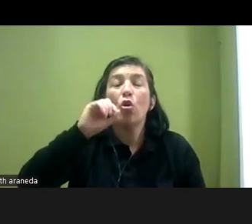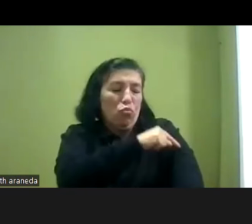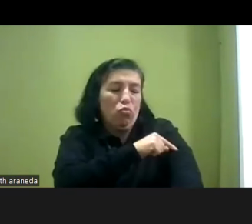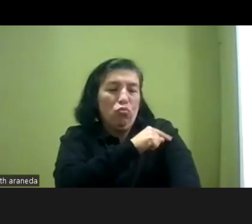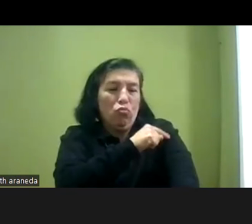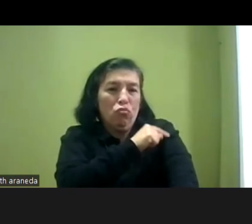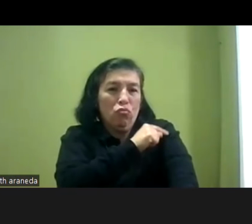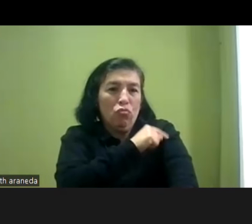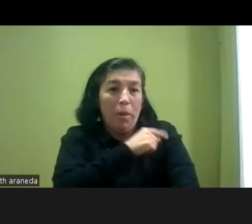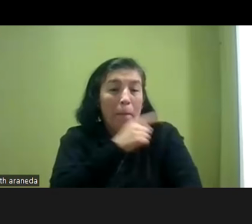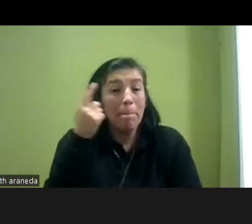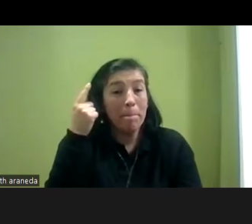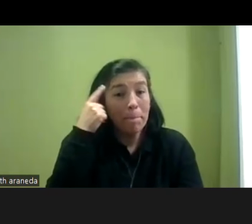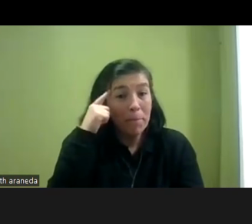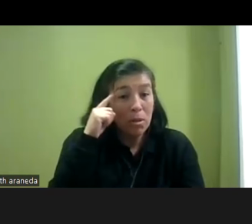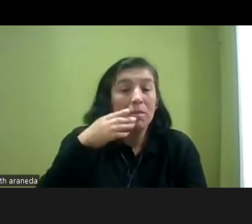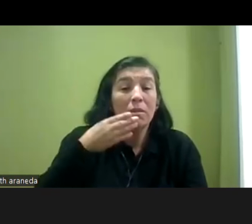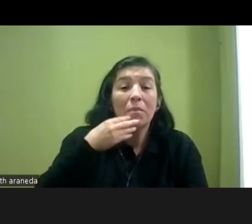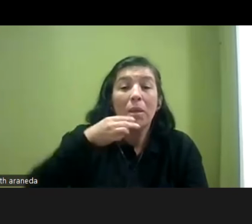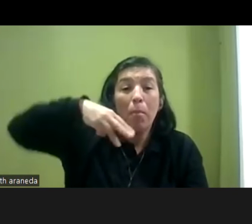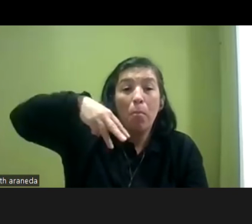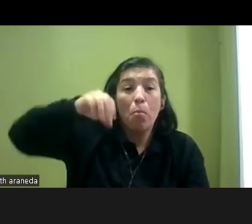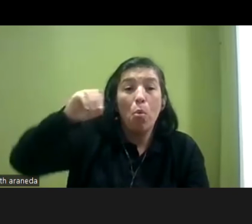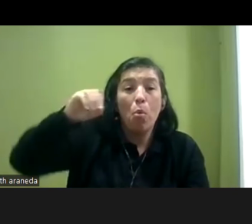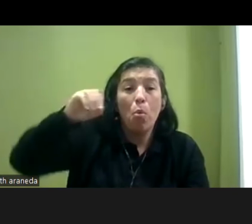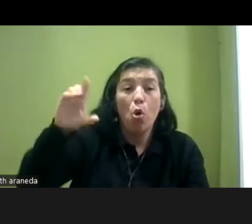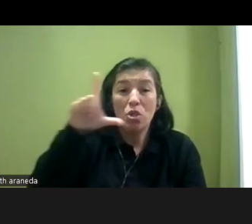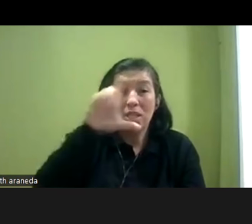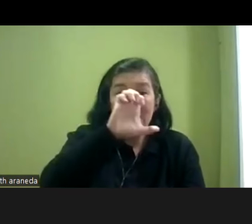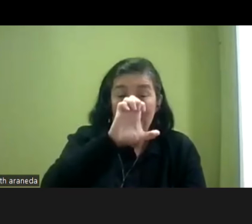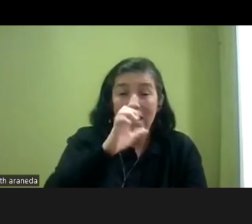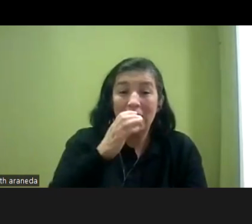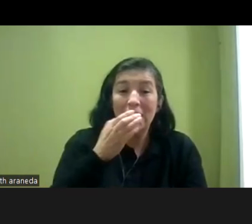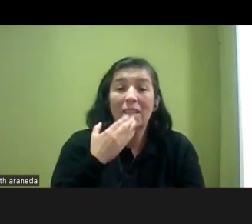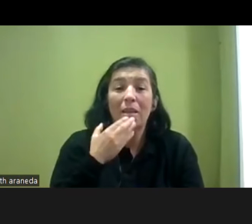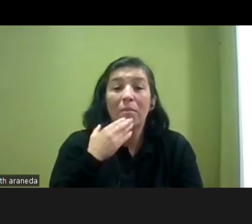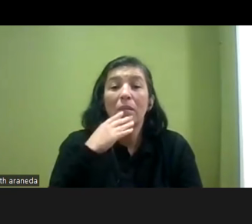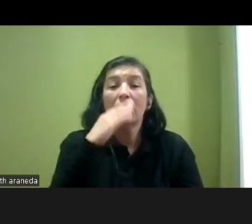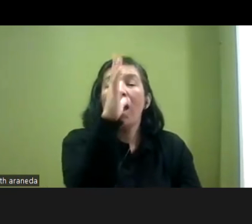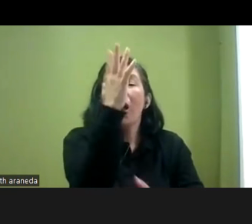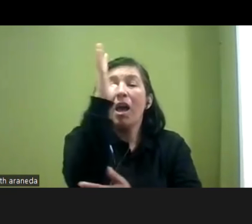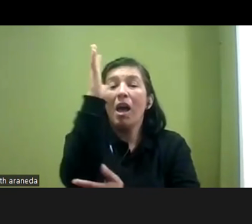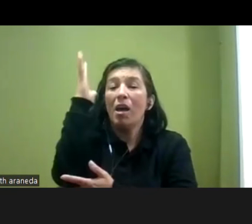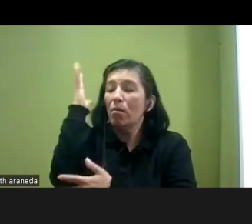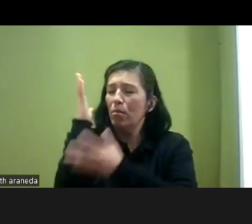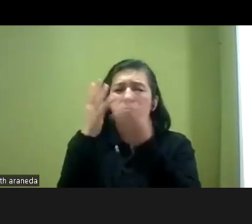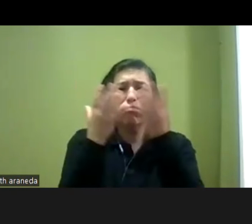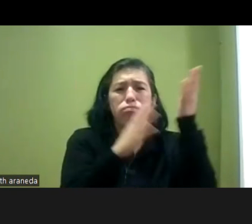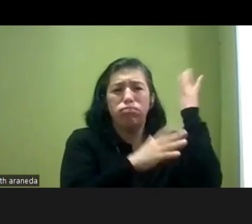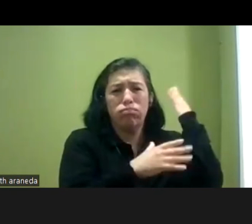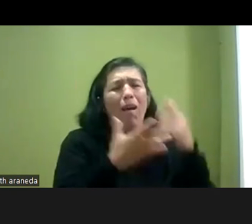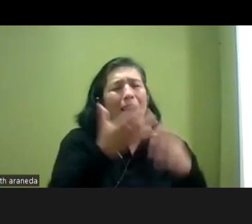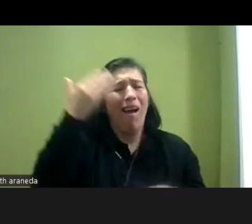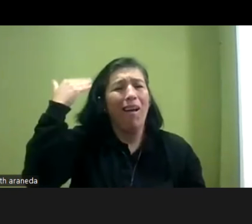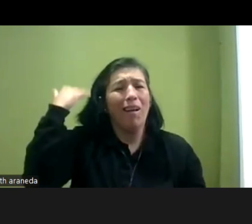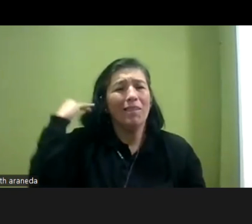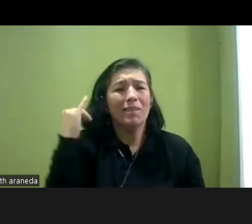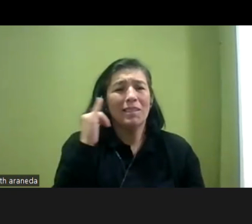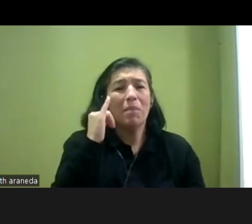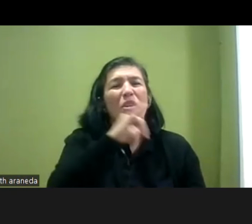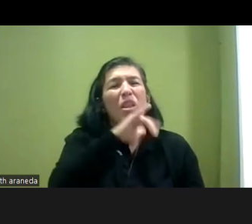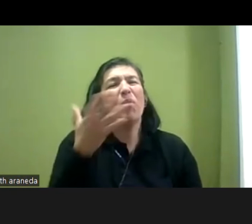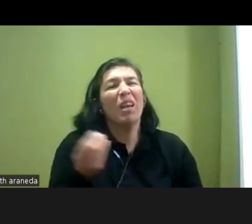que existían el Molle sí, y la cobertura arbórea, como decía, fue mucho más importante, pero fue